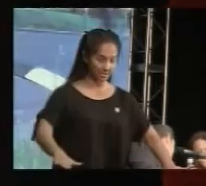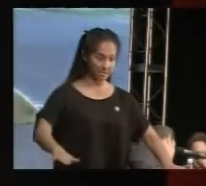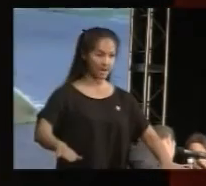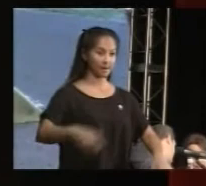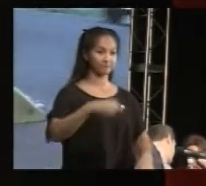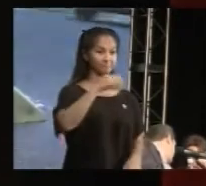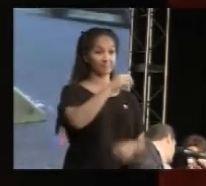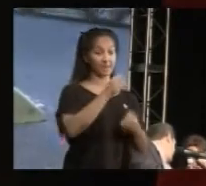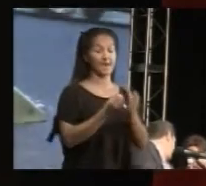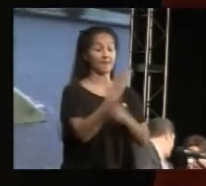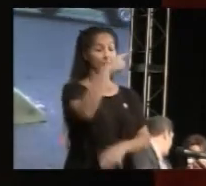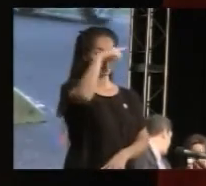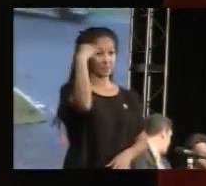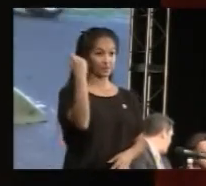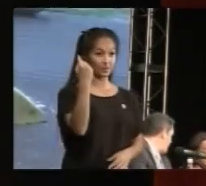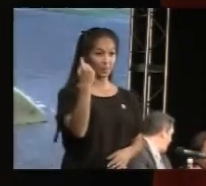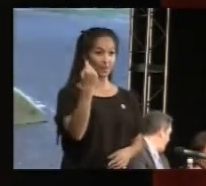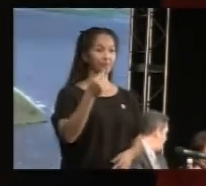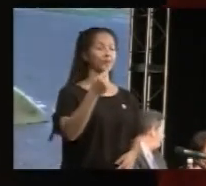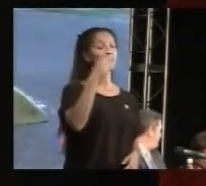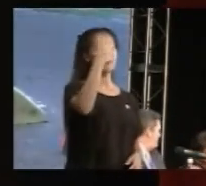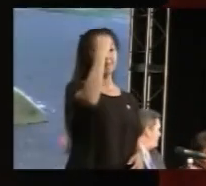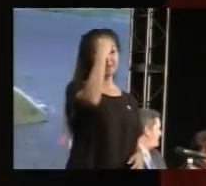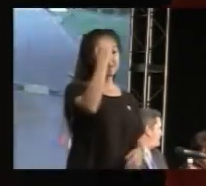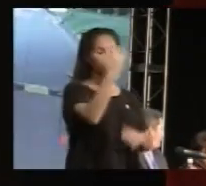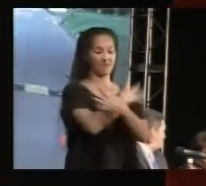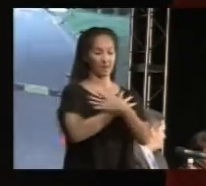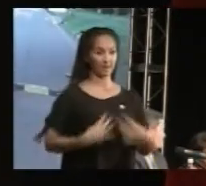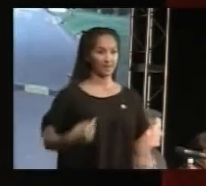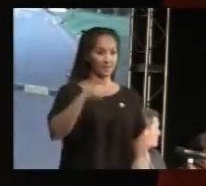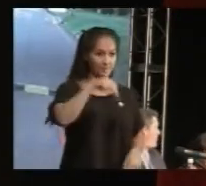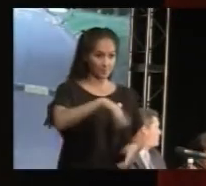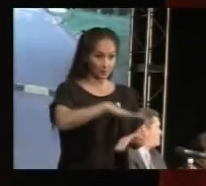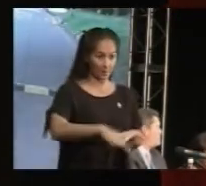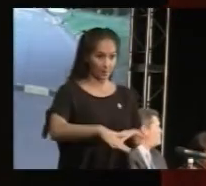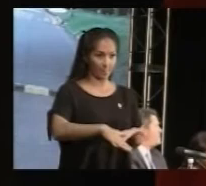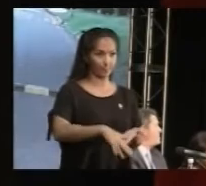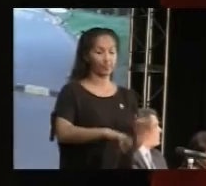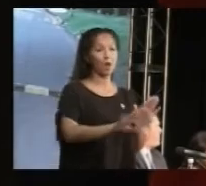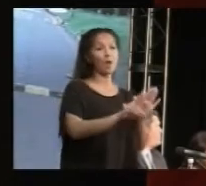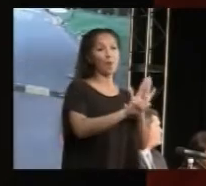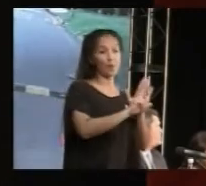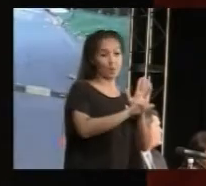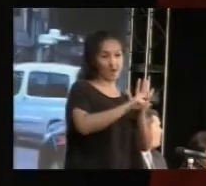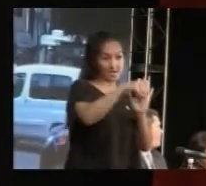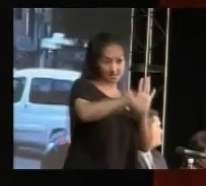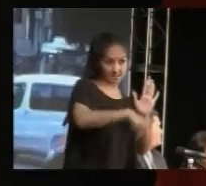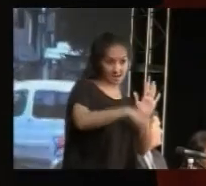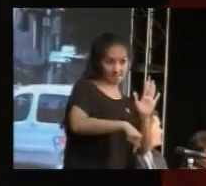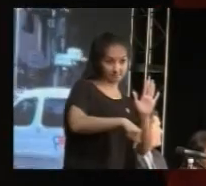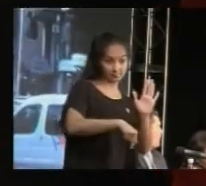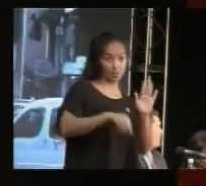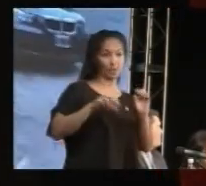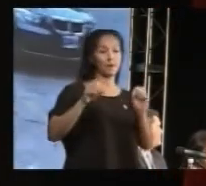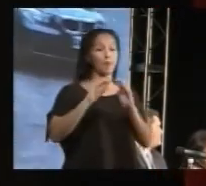estamos trabajando en 15 jardines, su refacción, y mediante una ordenanza sancionada por el Consejo vamos a licitar